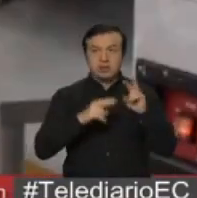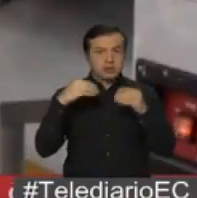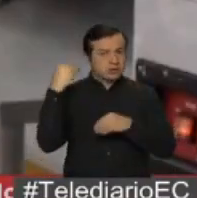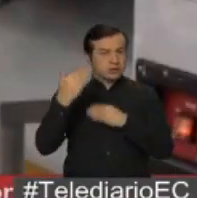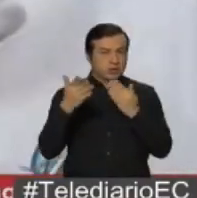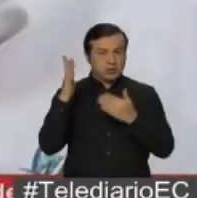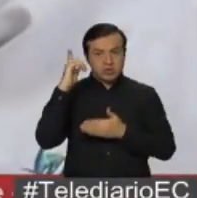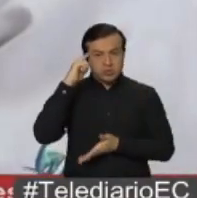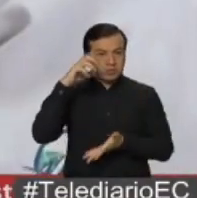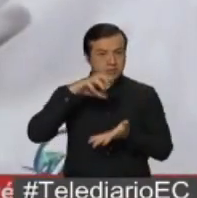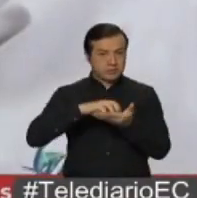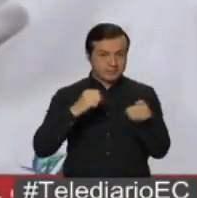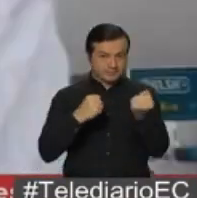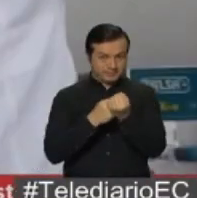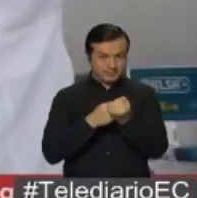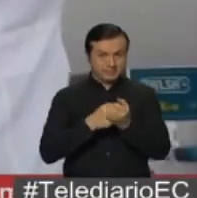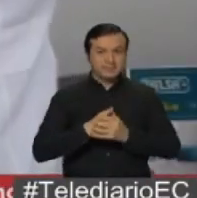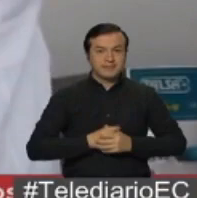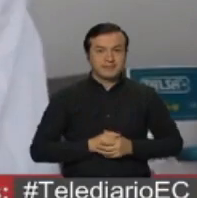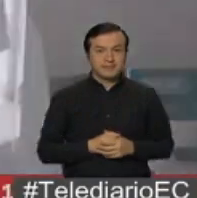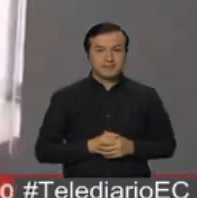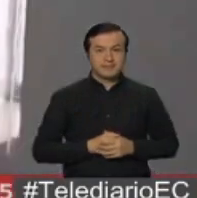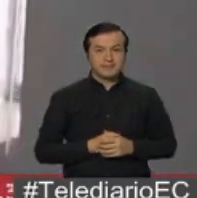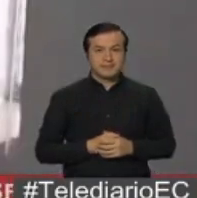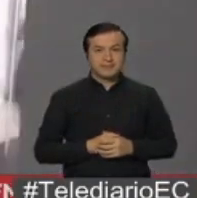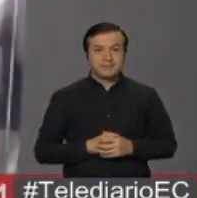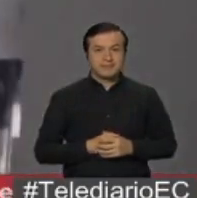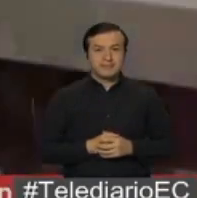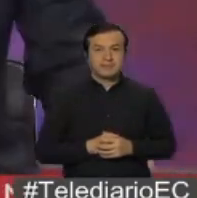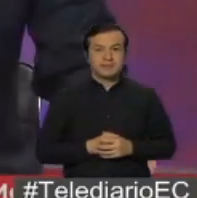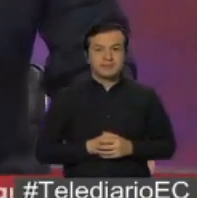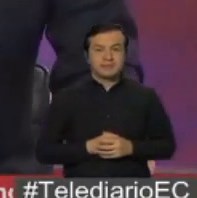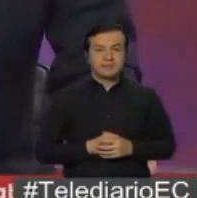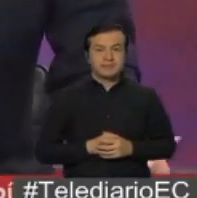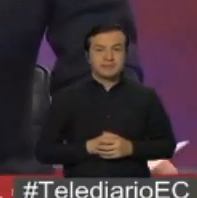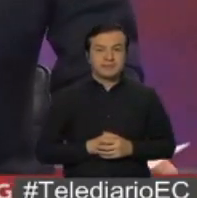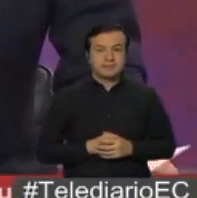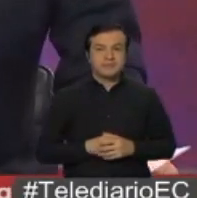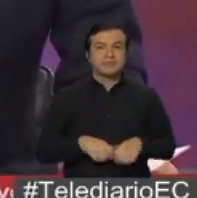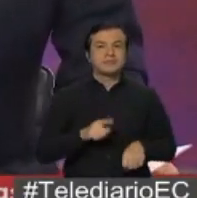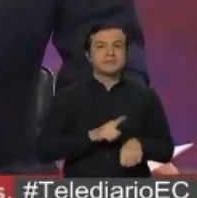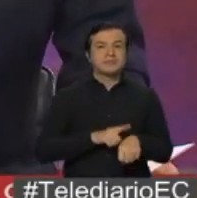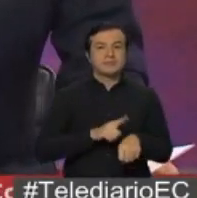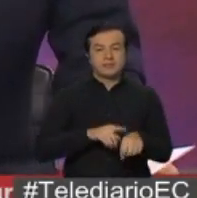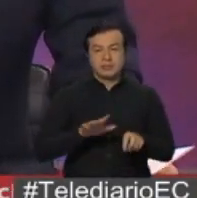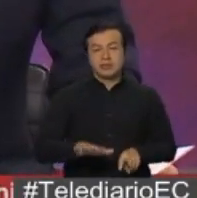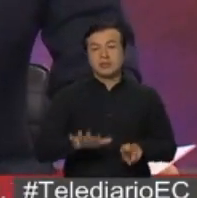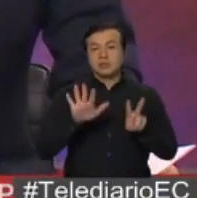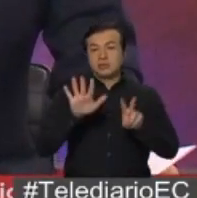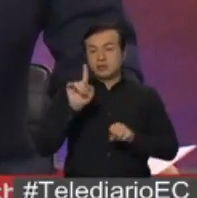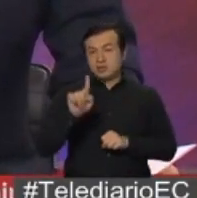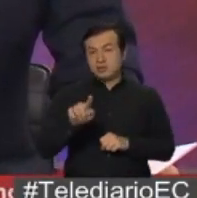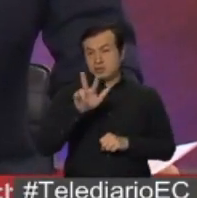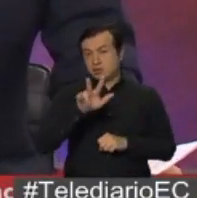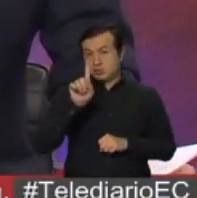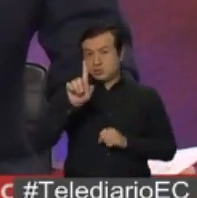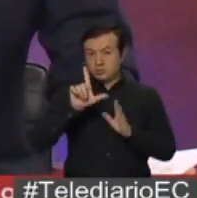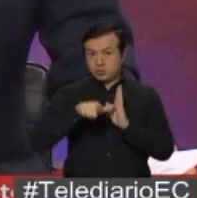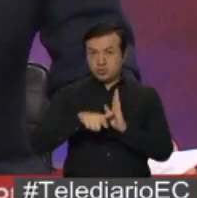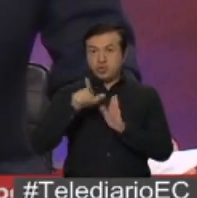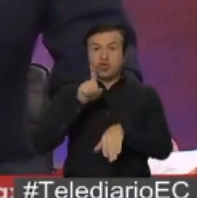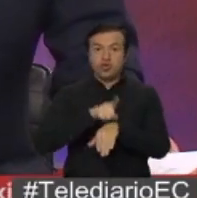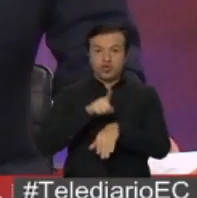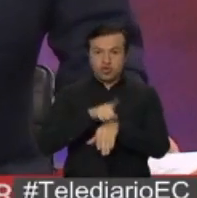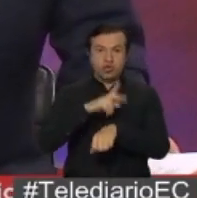brindando a los gobiernos sofía montoya medios públicos siete de la mañana 31 minutos y el doctor daniel simancas